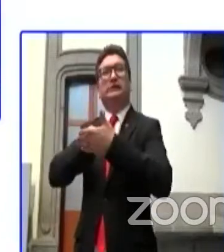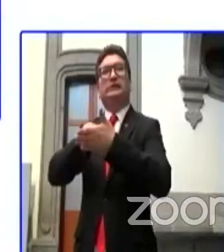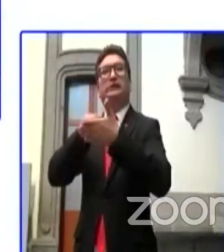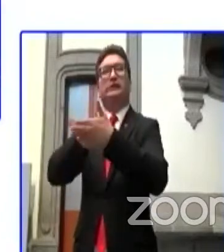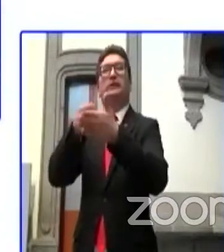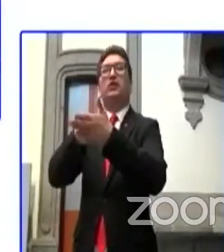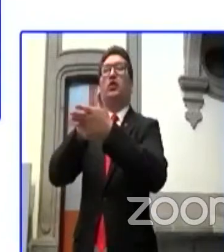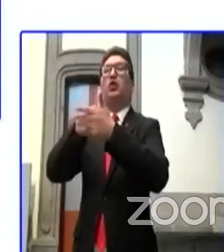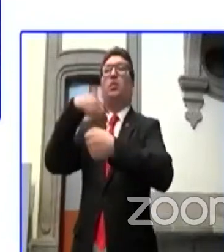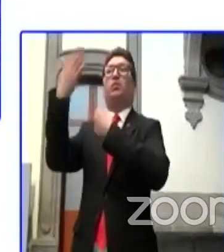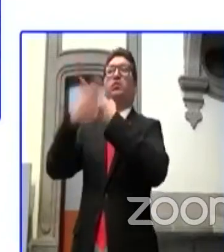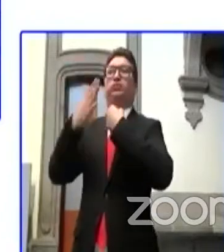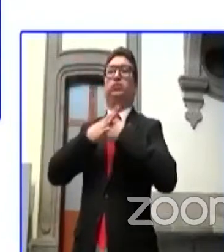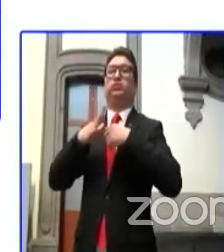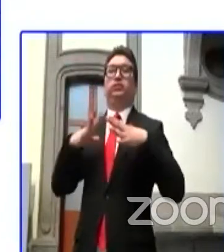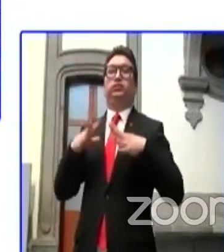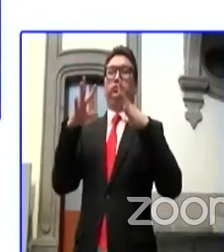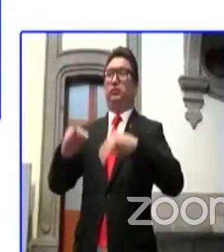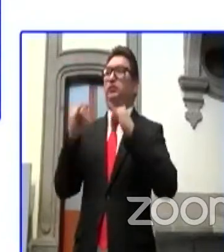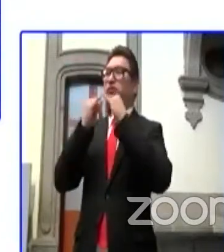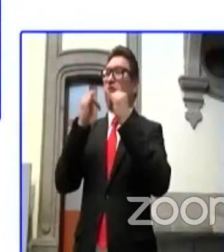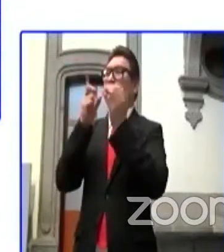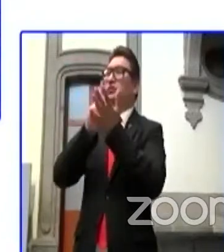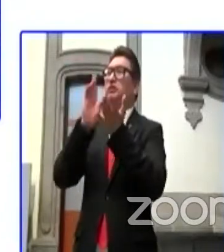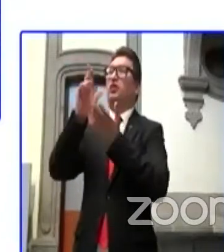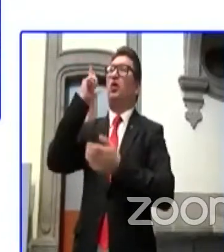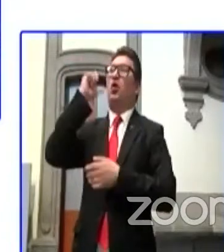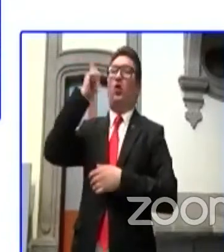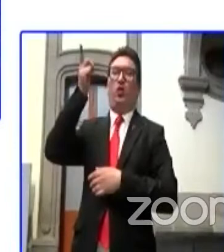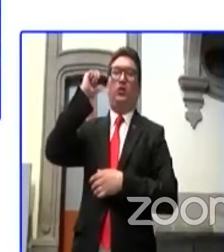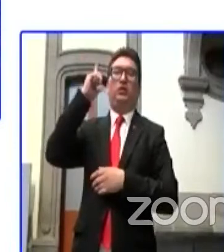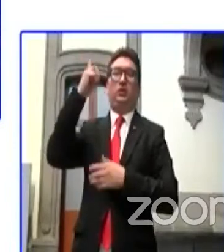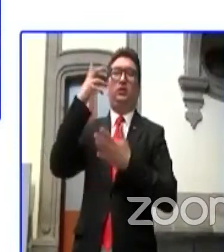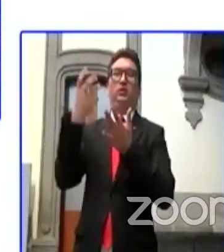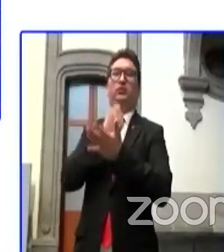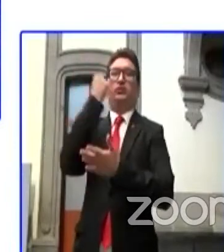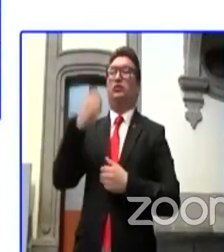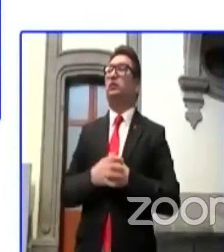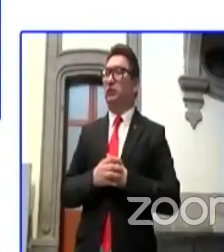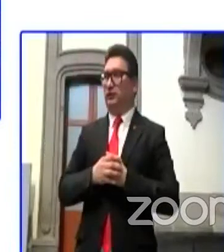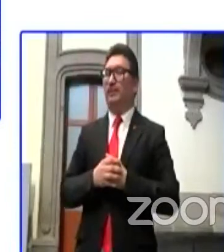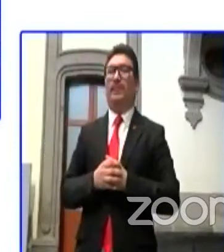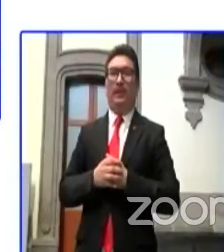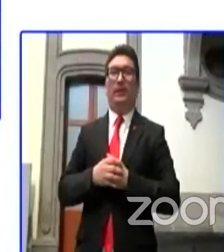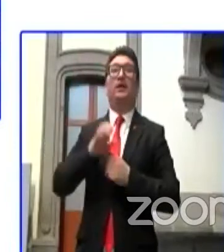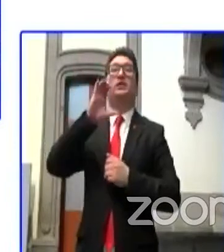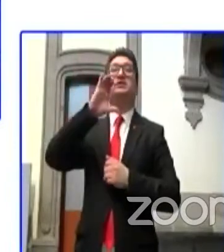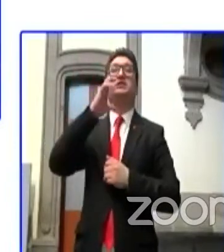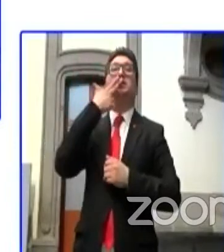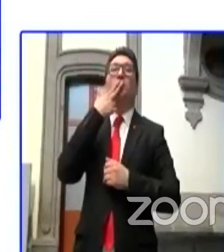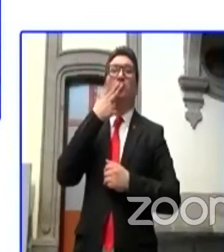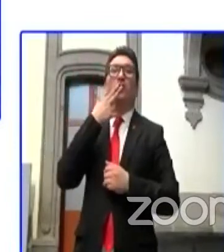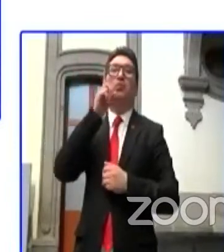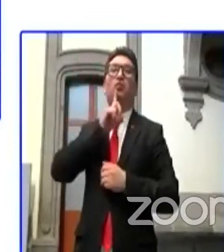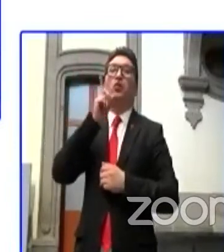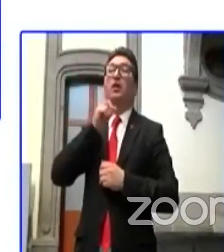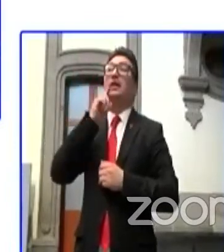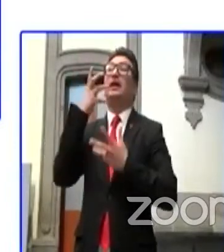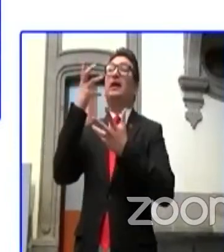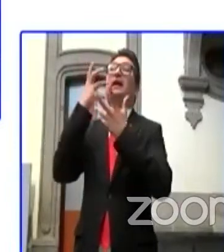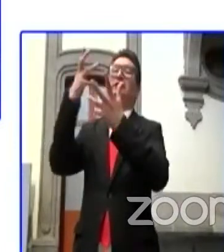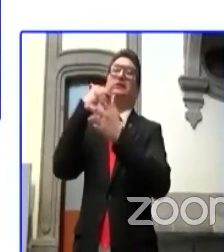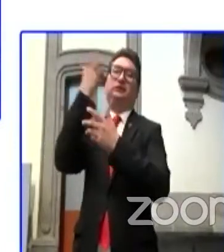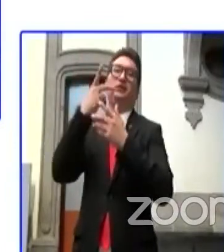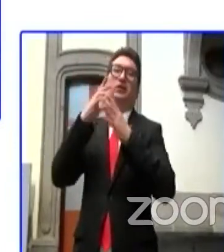de su instituto. Esperemos que eso se pueda lograr y que, al igual que Chihuahua, el resto de las entidades